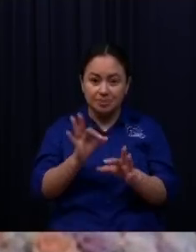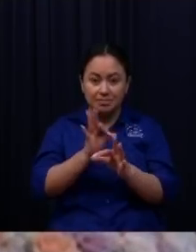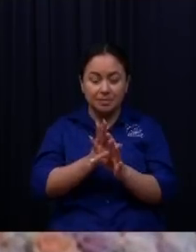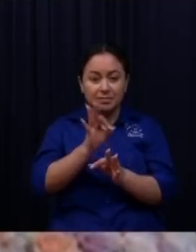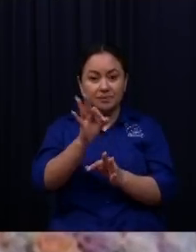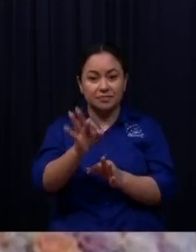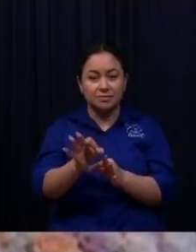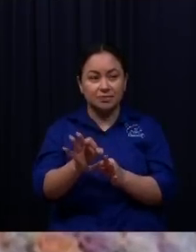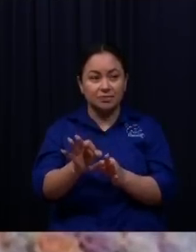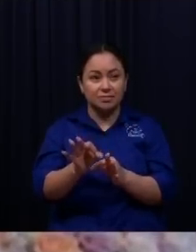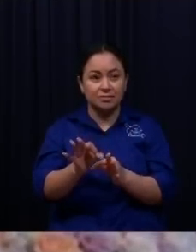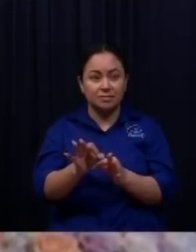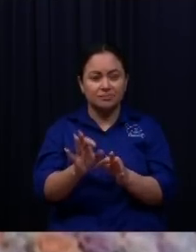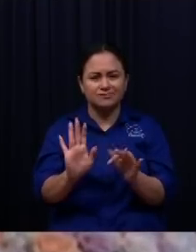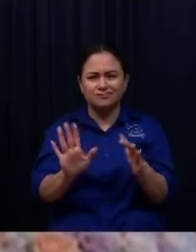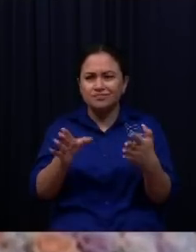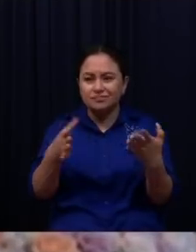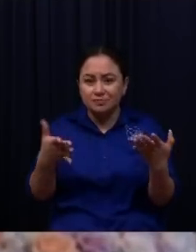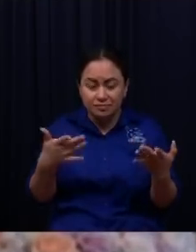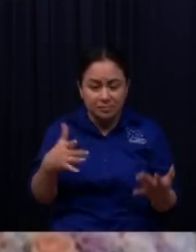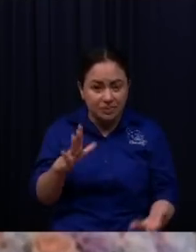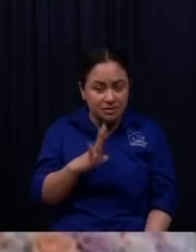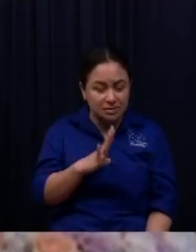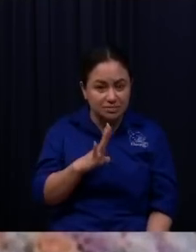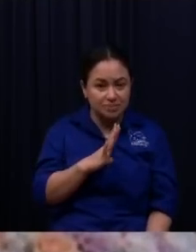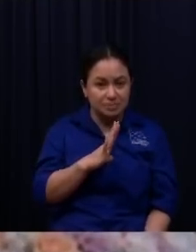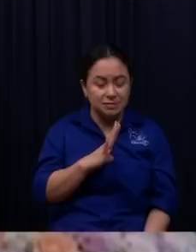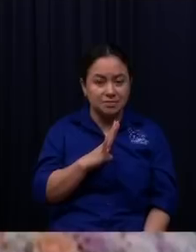¿Qué más tenemos?